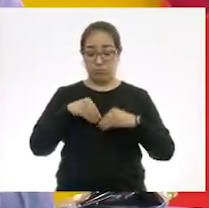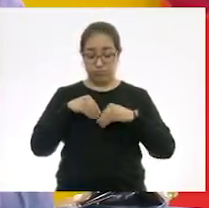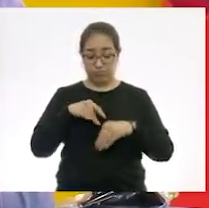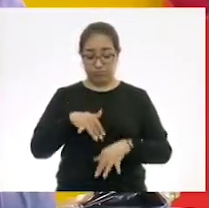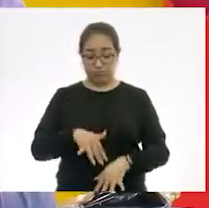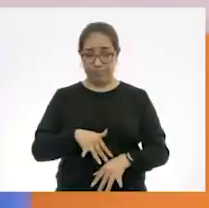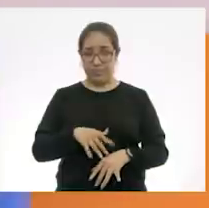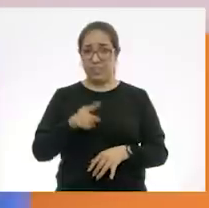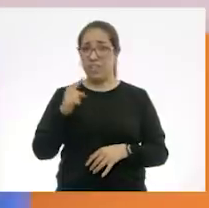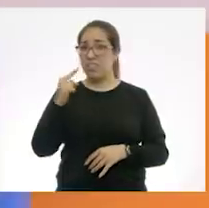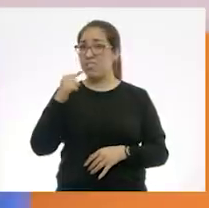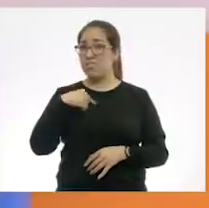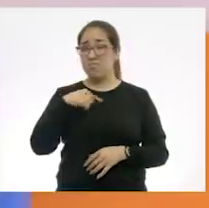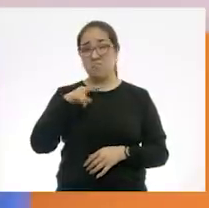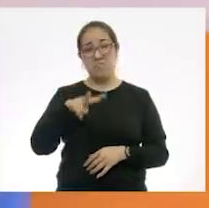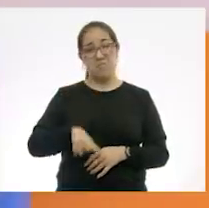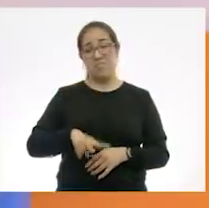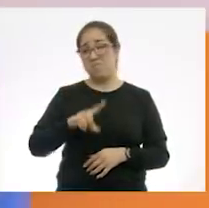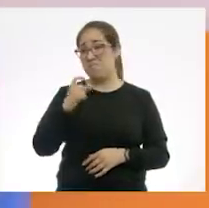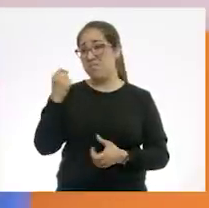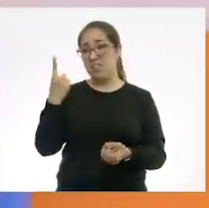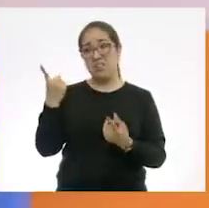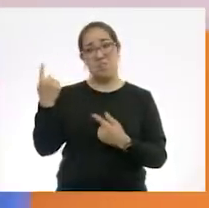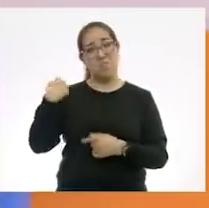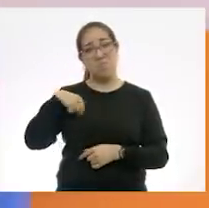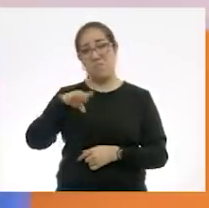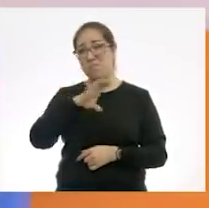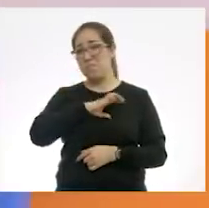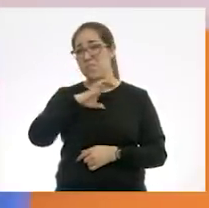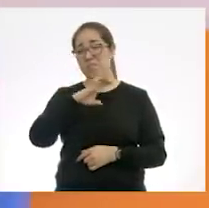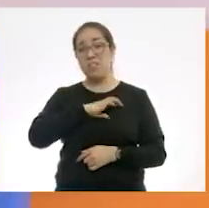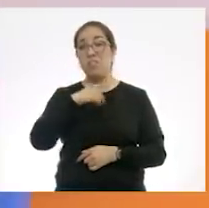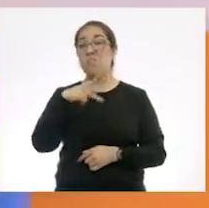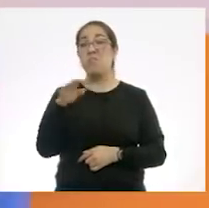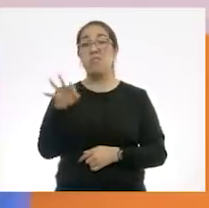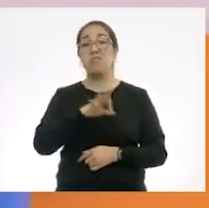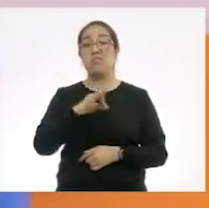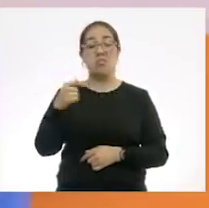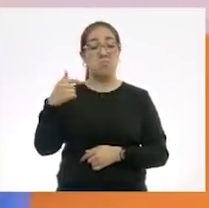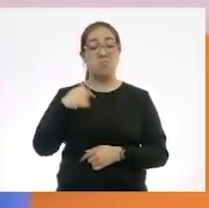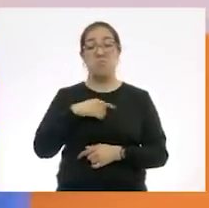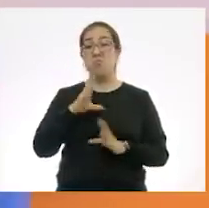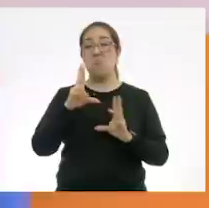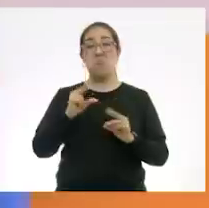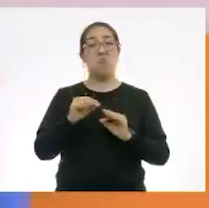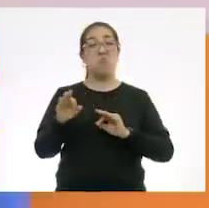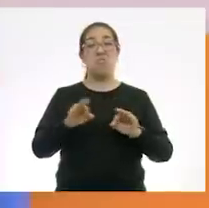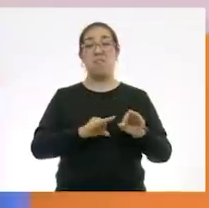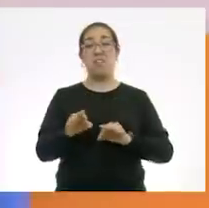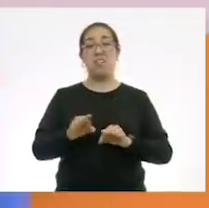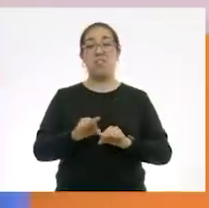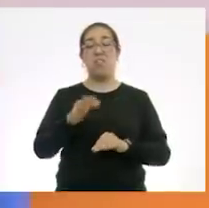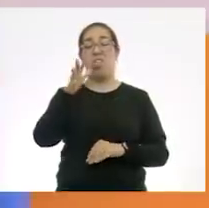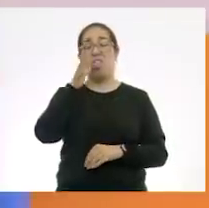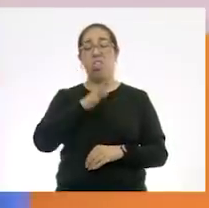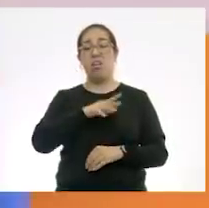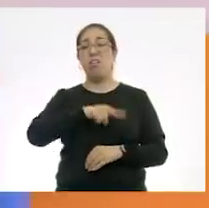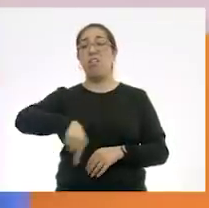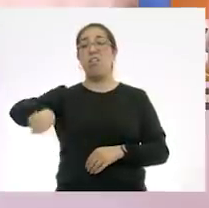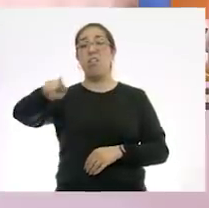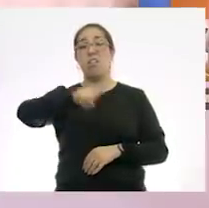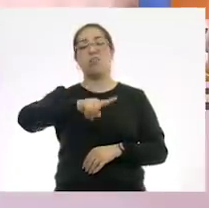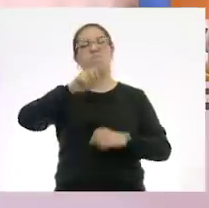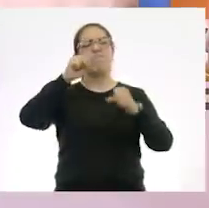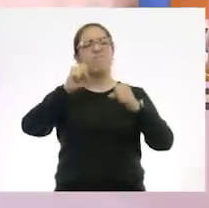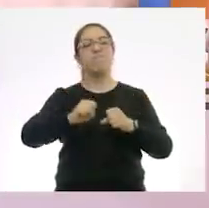compañeros soy el menos popular. Pero si yo decidiera no trabajar, los otros sistemas se echarían a llorar. Por